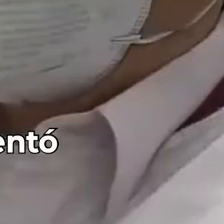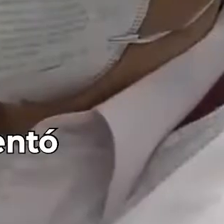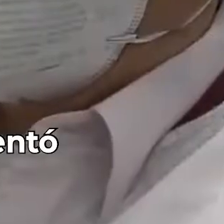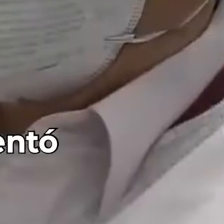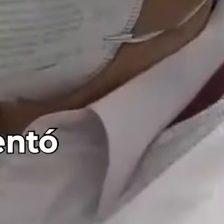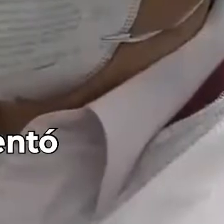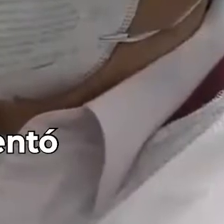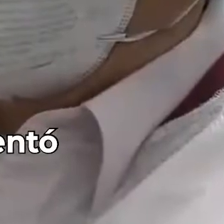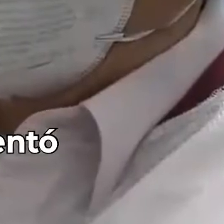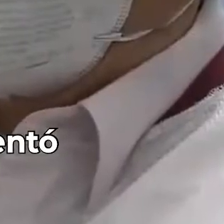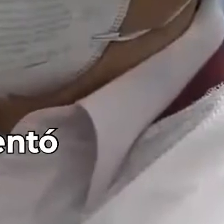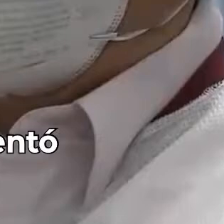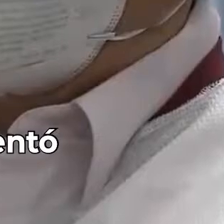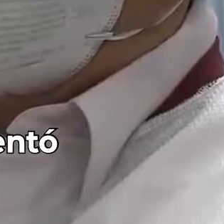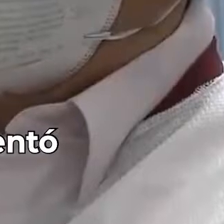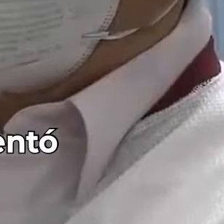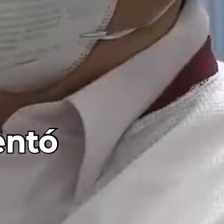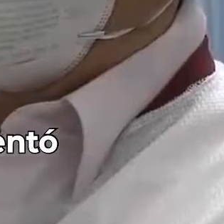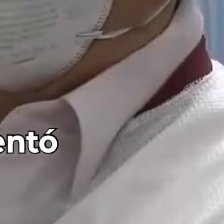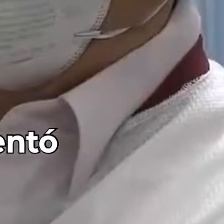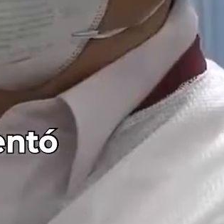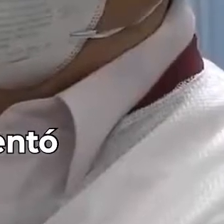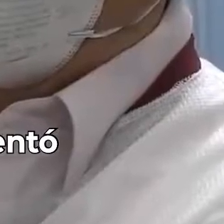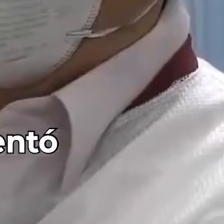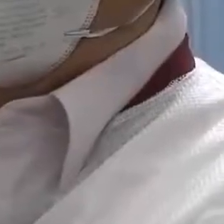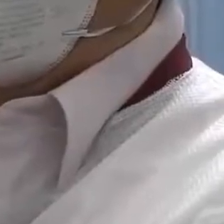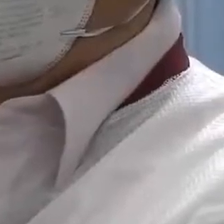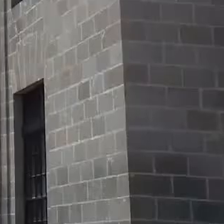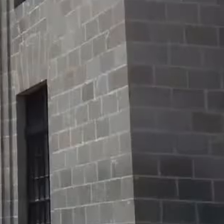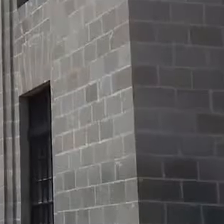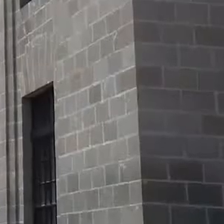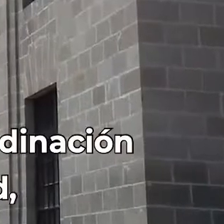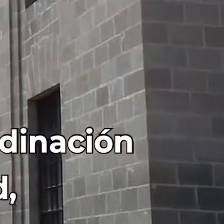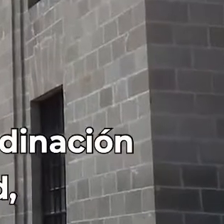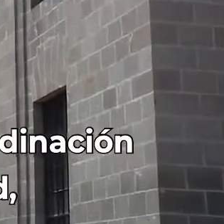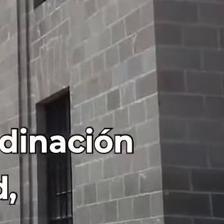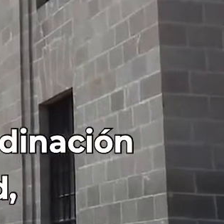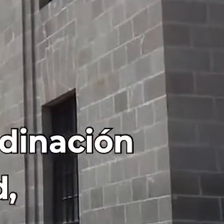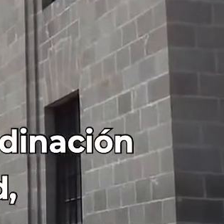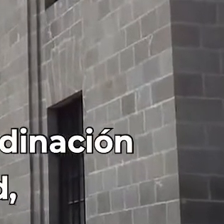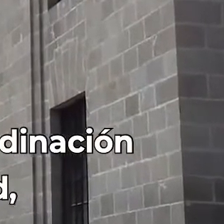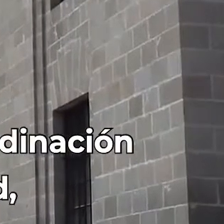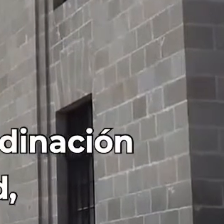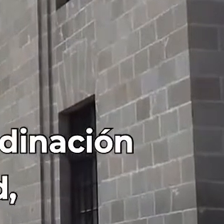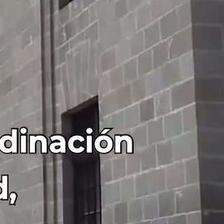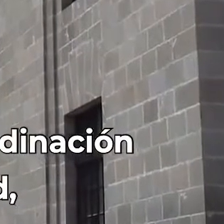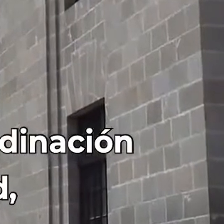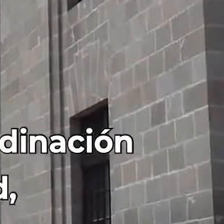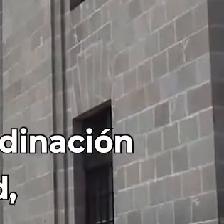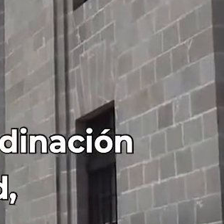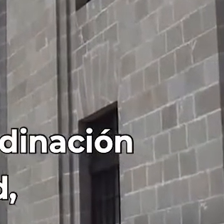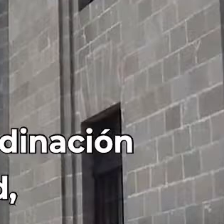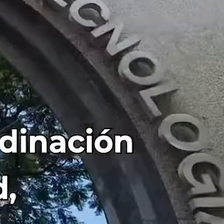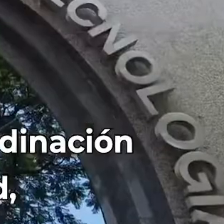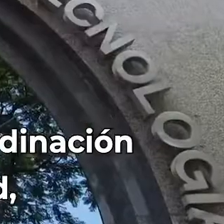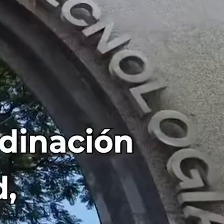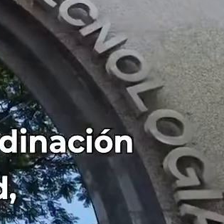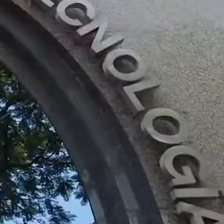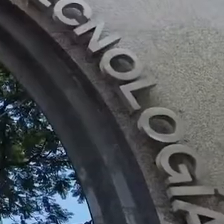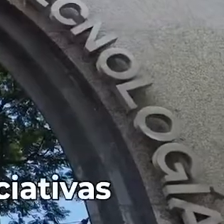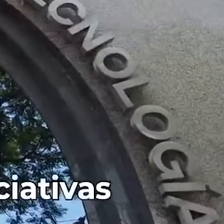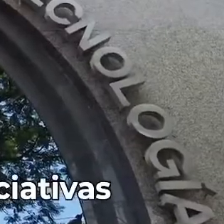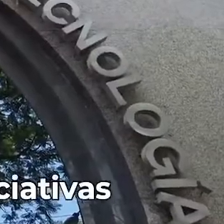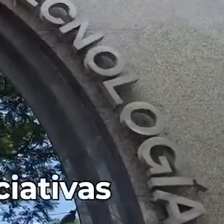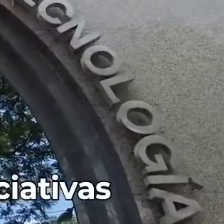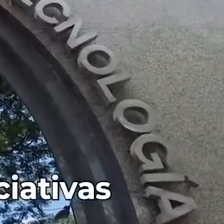de salud se incrementó en 47.039 personas. Desde el primer momento y en coordinación con las autoridades de